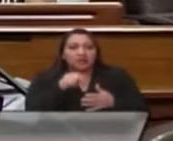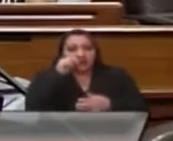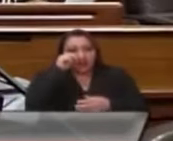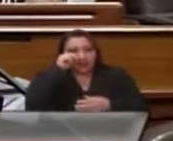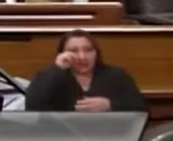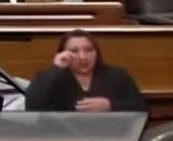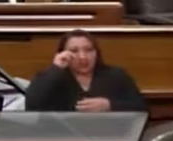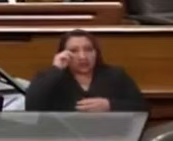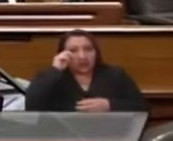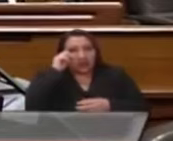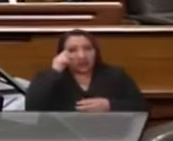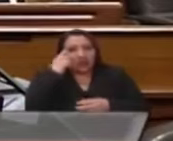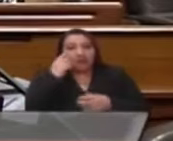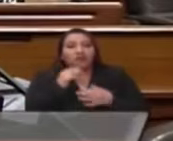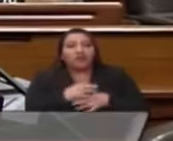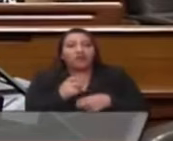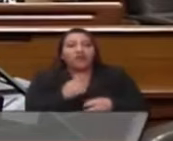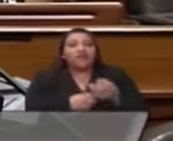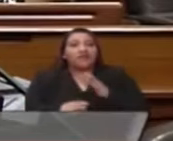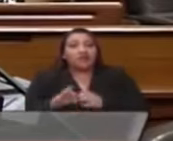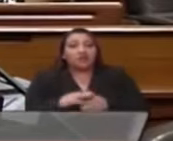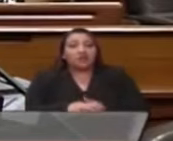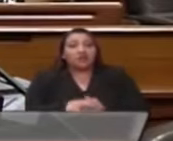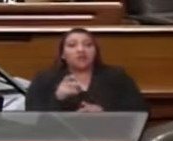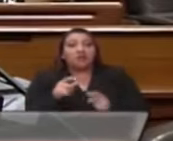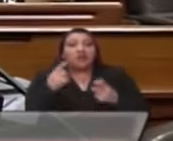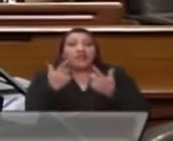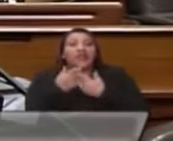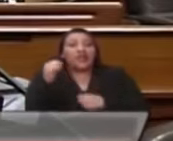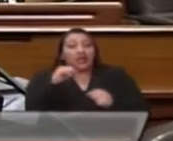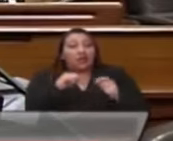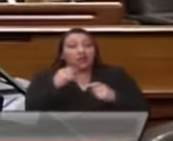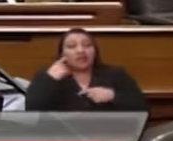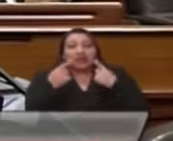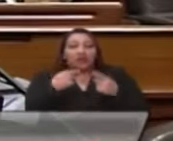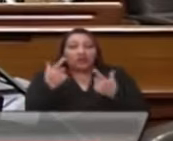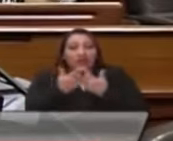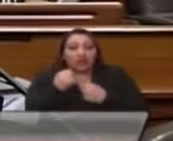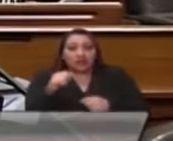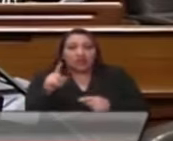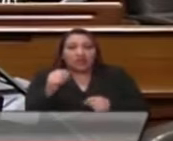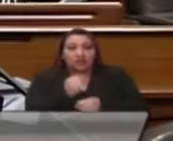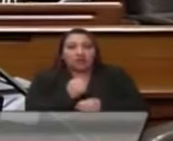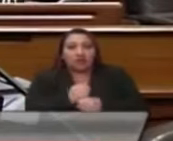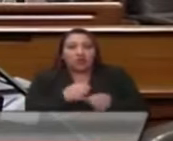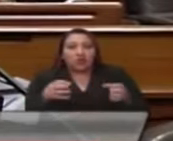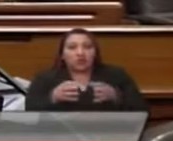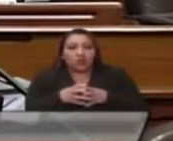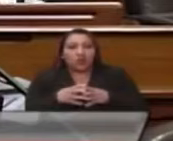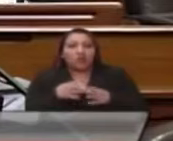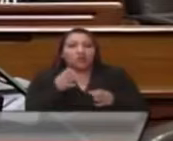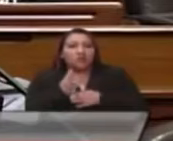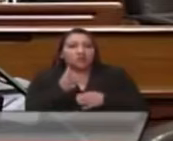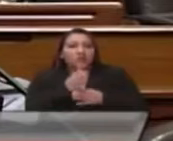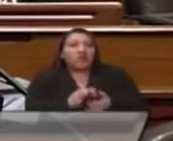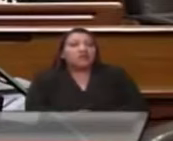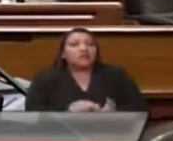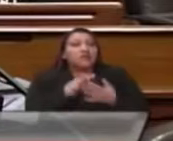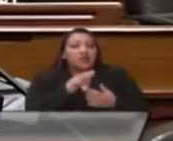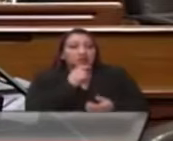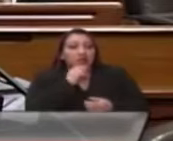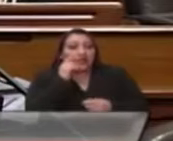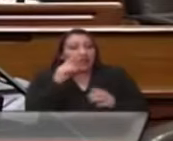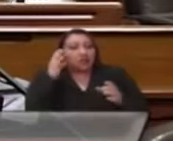las principales fuentes de financiamiento de los delincuentes terroristas. Esta tarea involucrará a unidades operativas de las Fuerzas Armadas